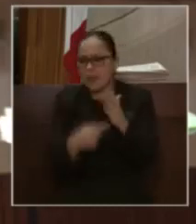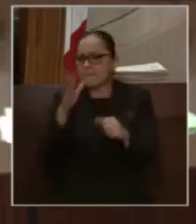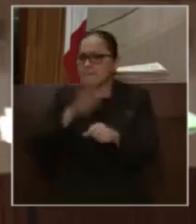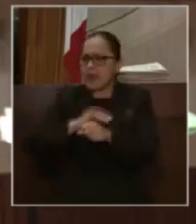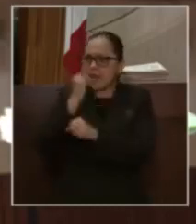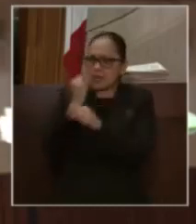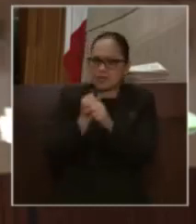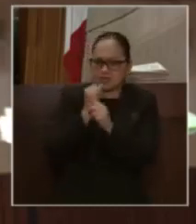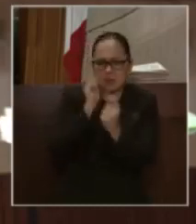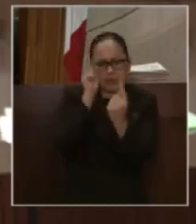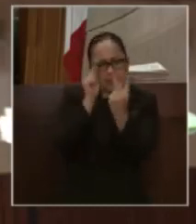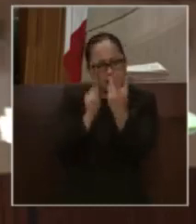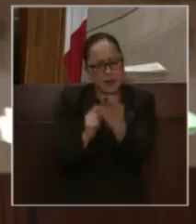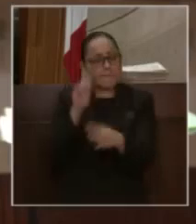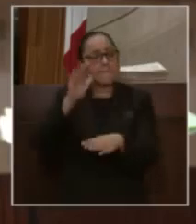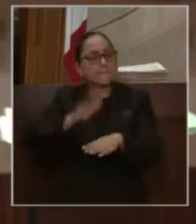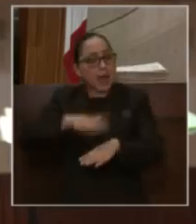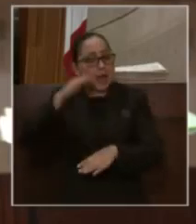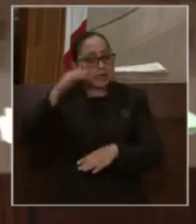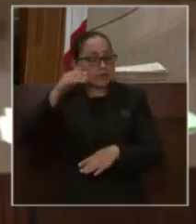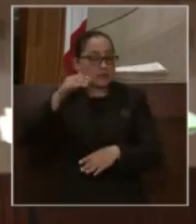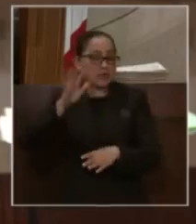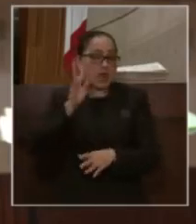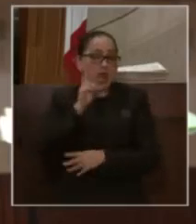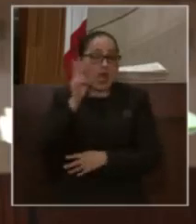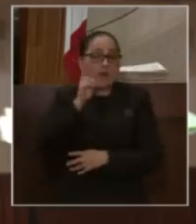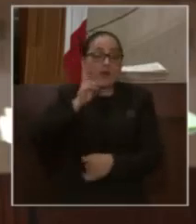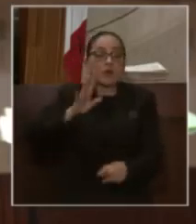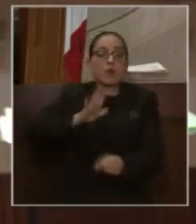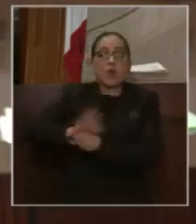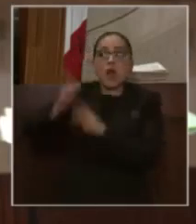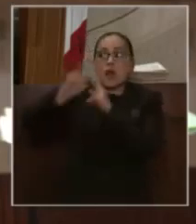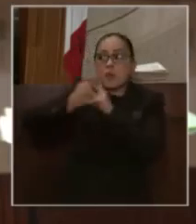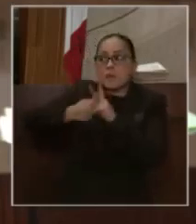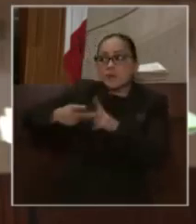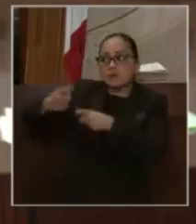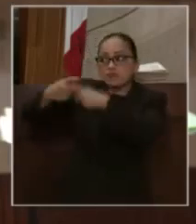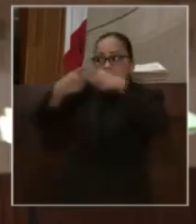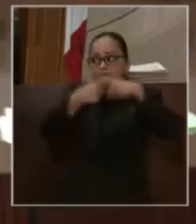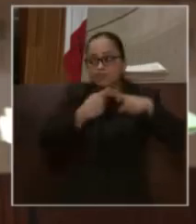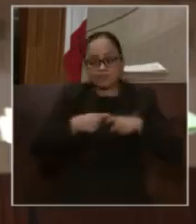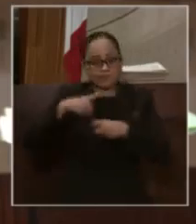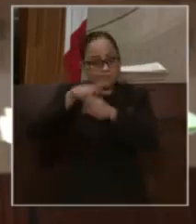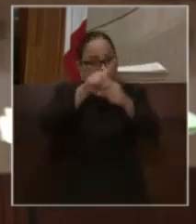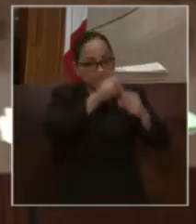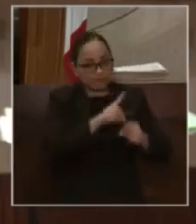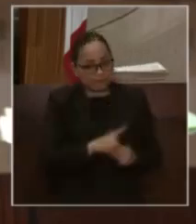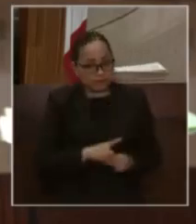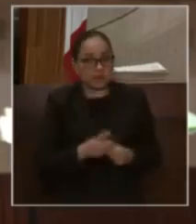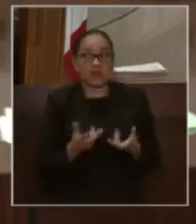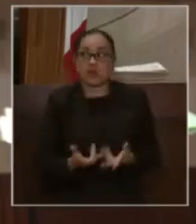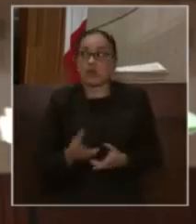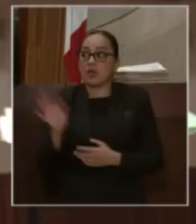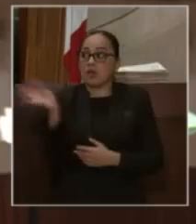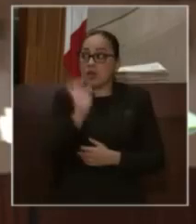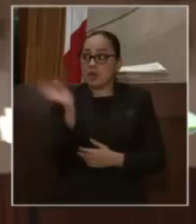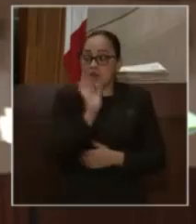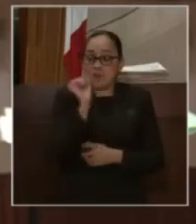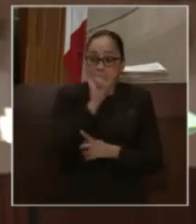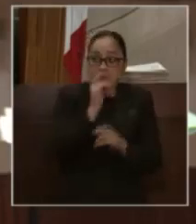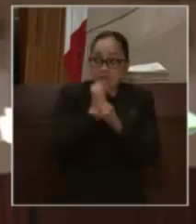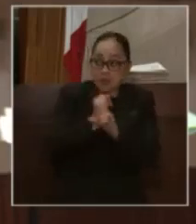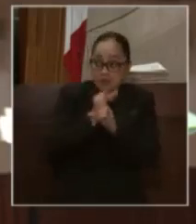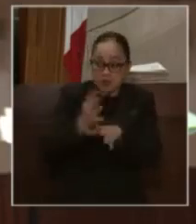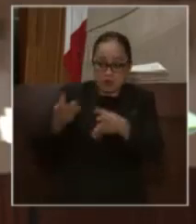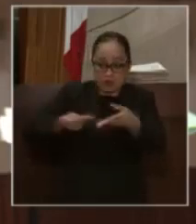investigación tendientes a demostrar cuál era el origen de dicho fideicomiso y si el destino de la